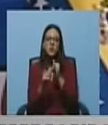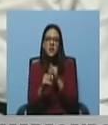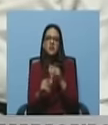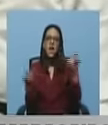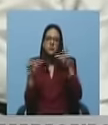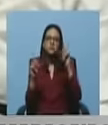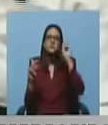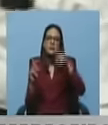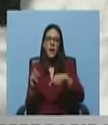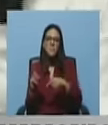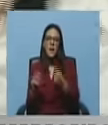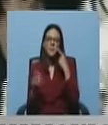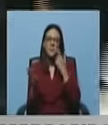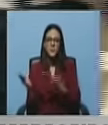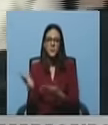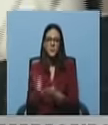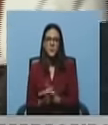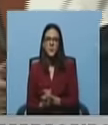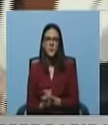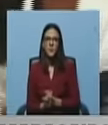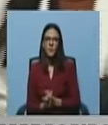web La Iguana TV.